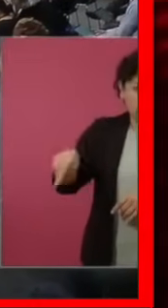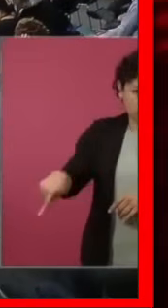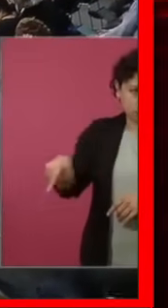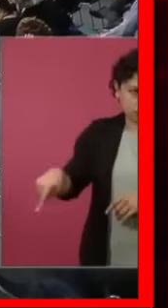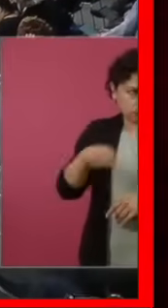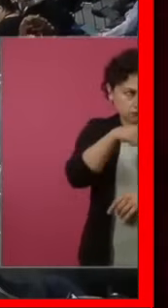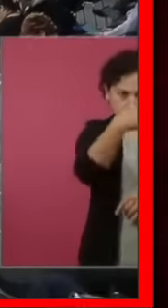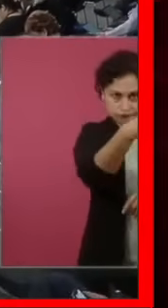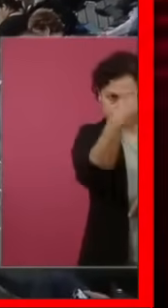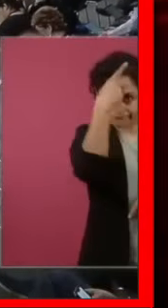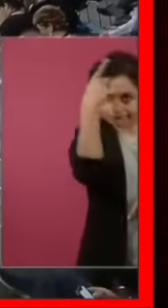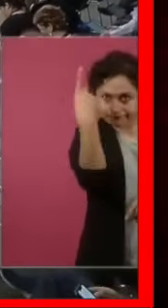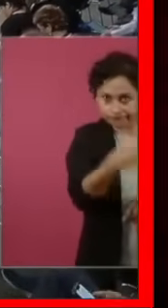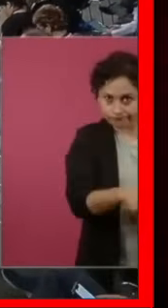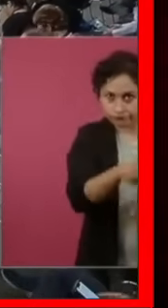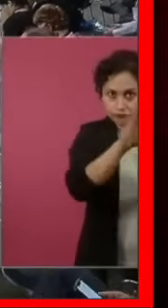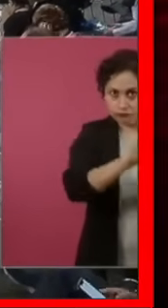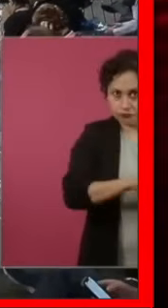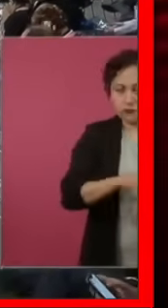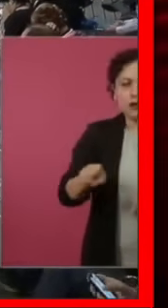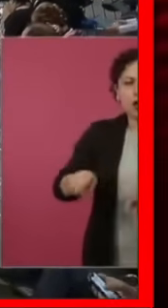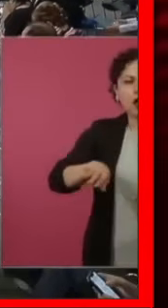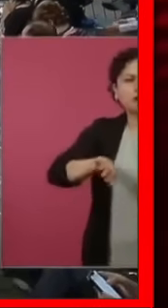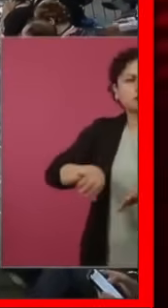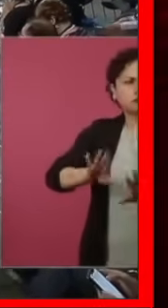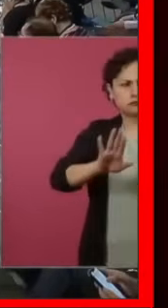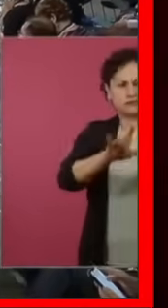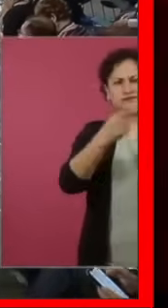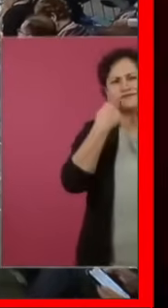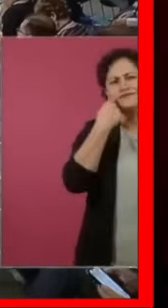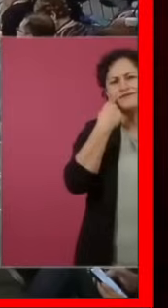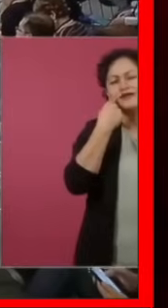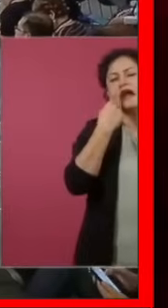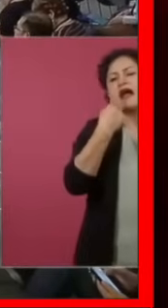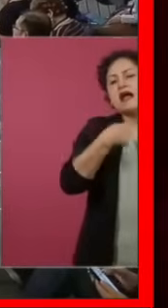Y les planteé que les comprábamos todo,